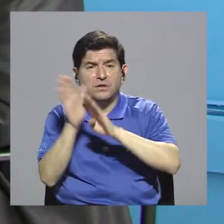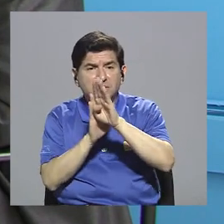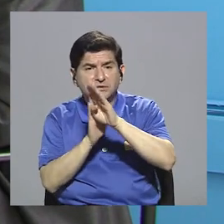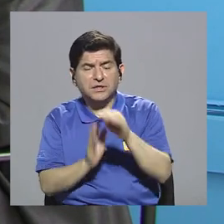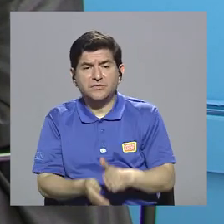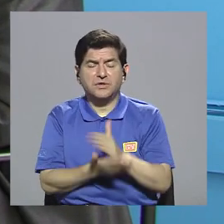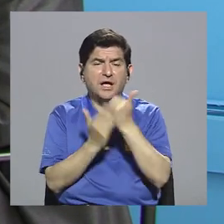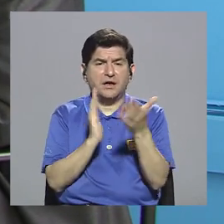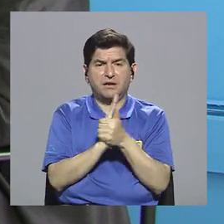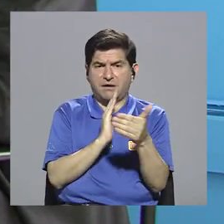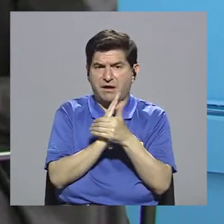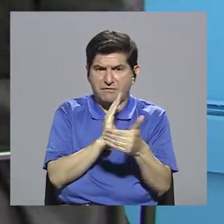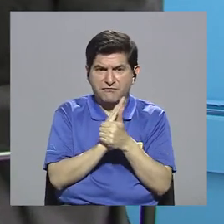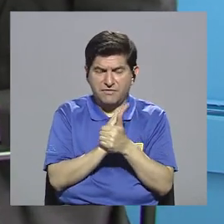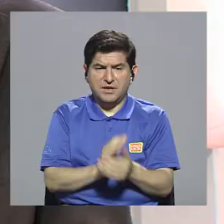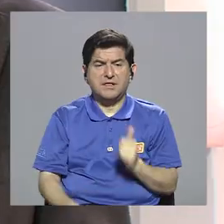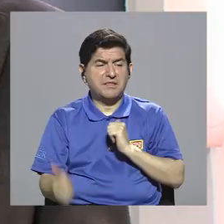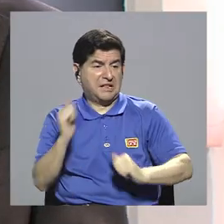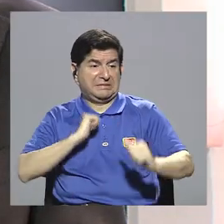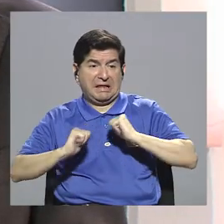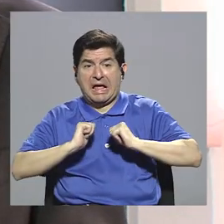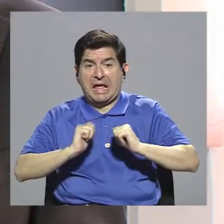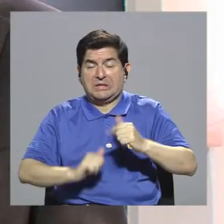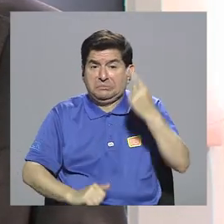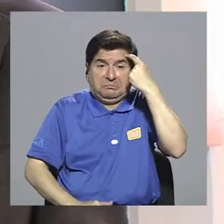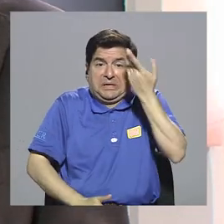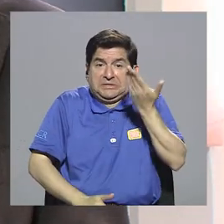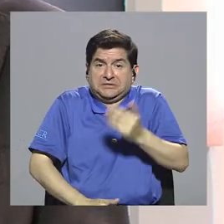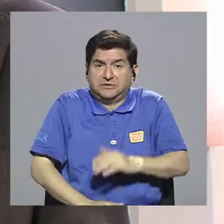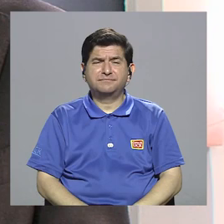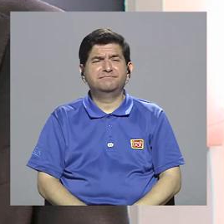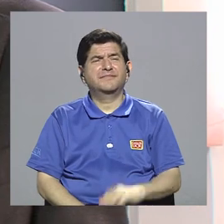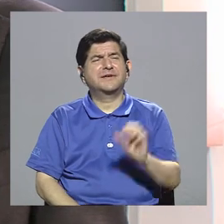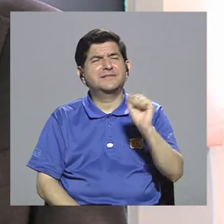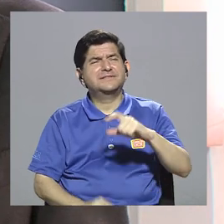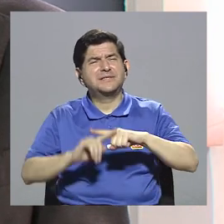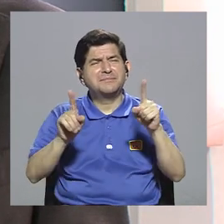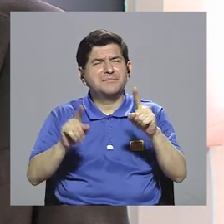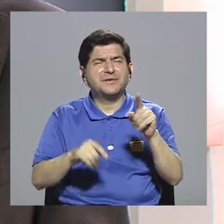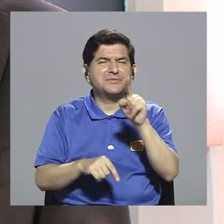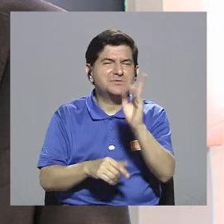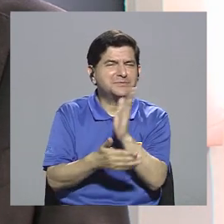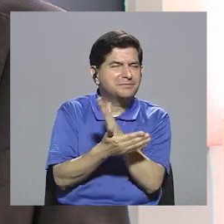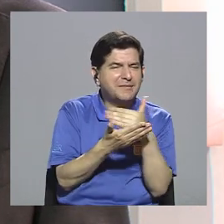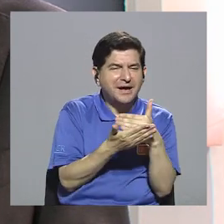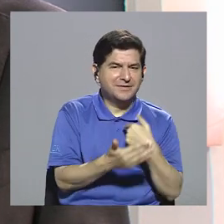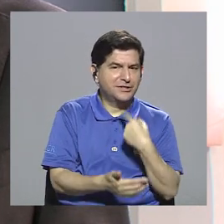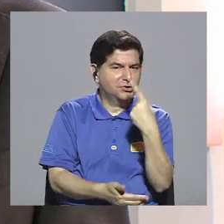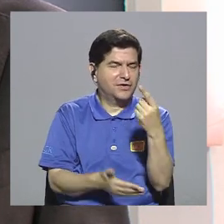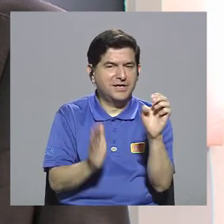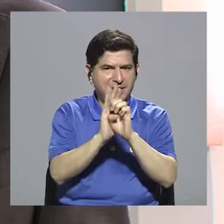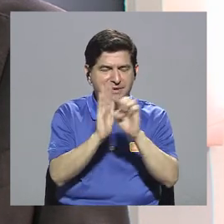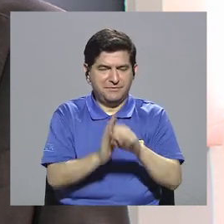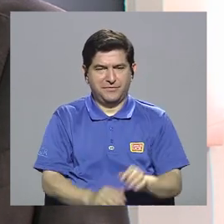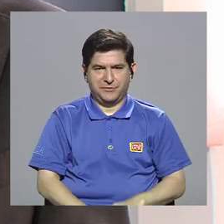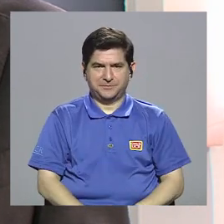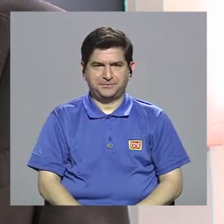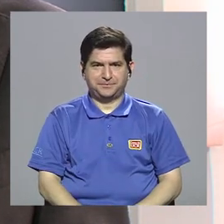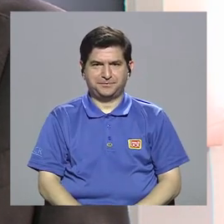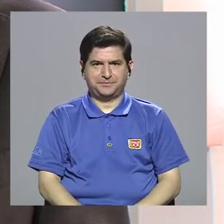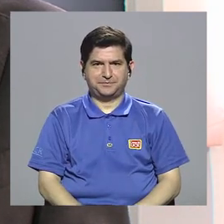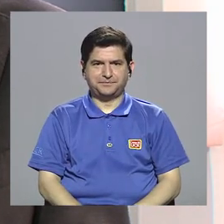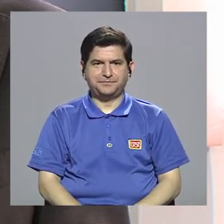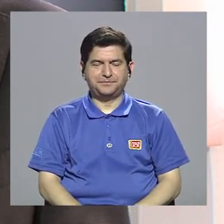ciertas habilidades que se haya perdido eso por una parte pero yo diría por ejemplo en ese sentido más que